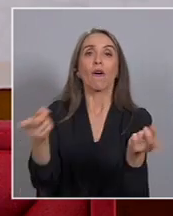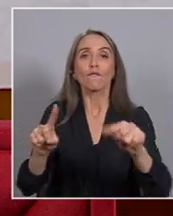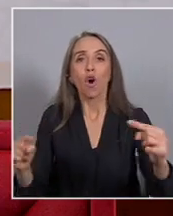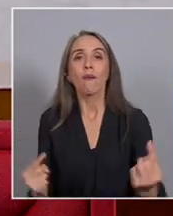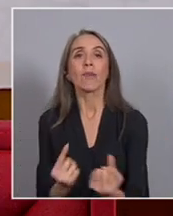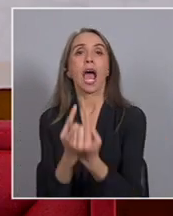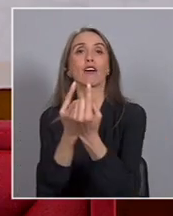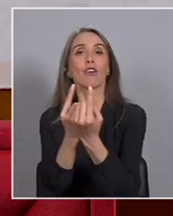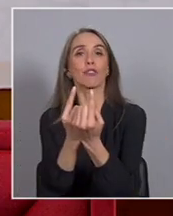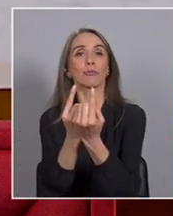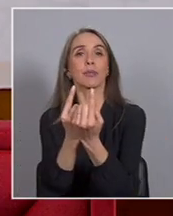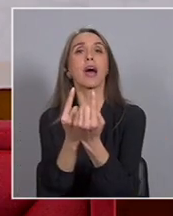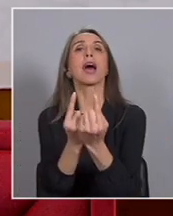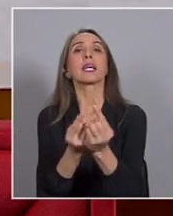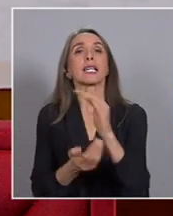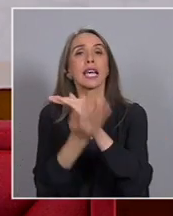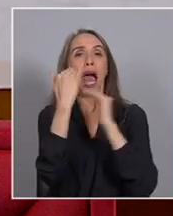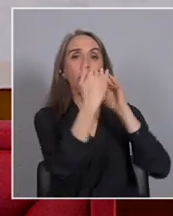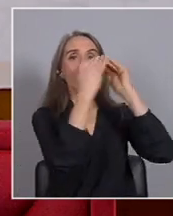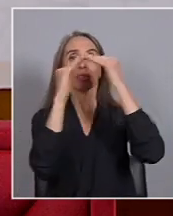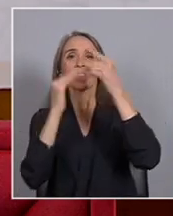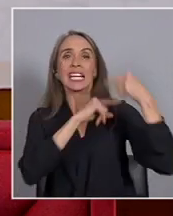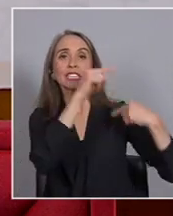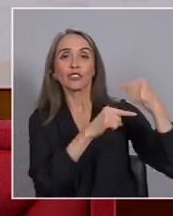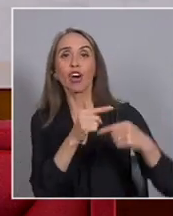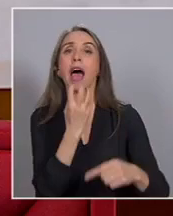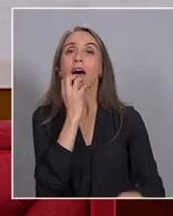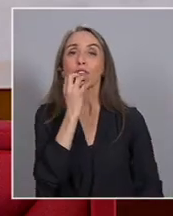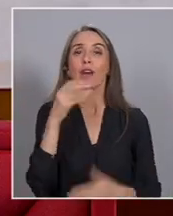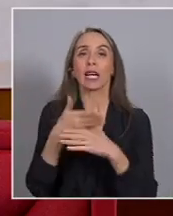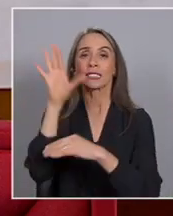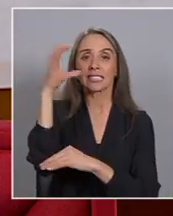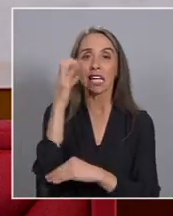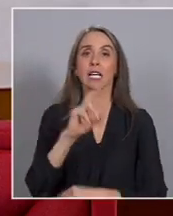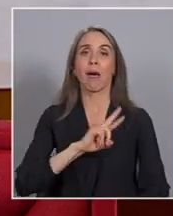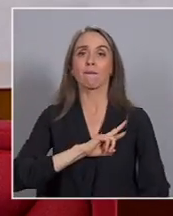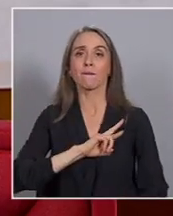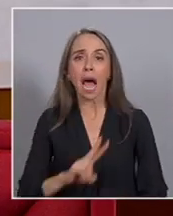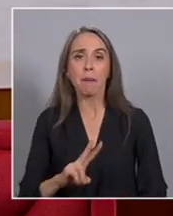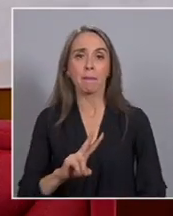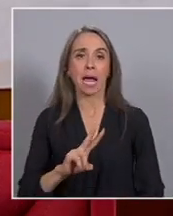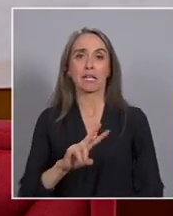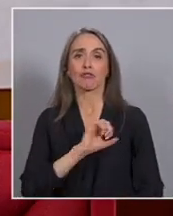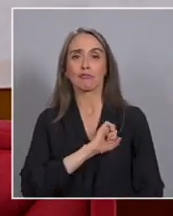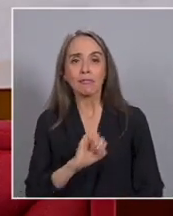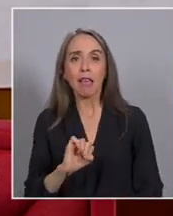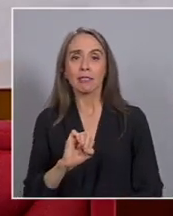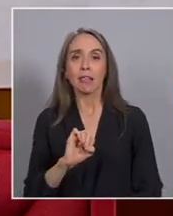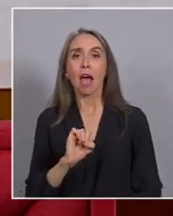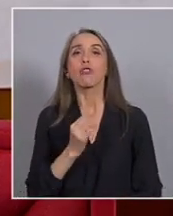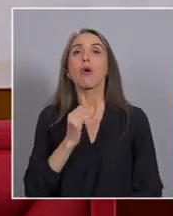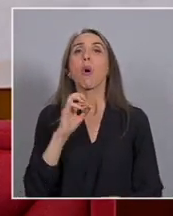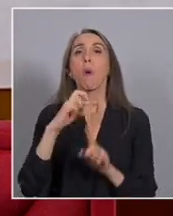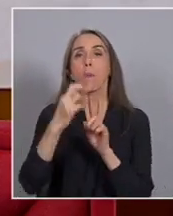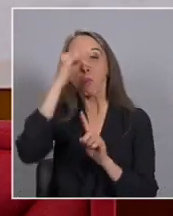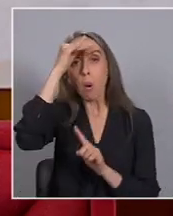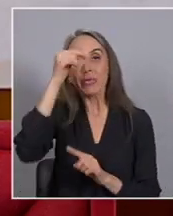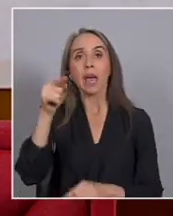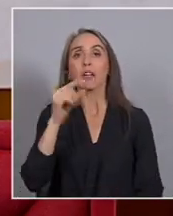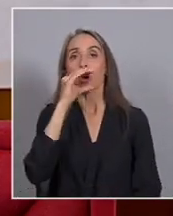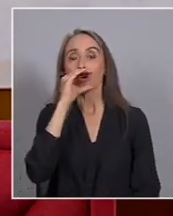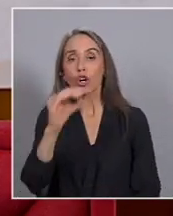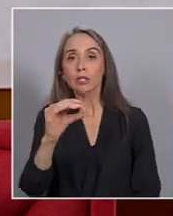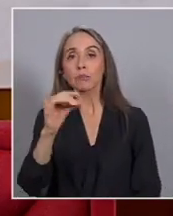encuentro, recuperando los cascos históricos de Antofagasta, La Serena, Valparaíso, Santiago, Puente Alto,